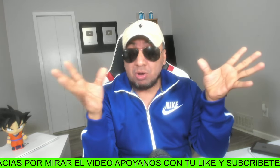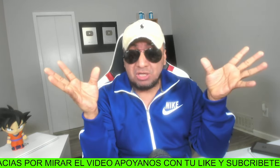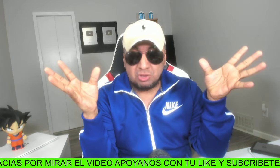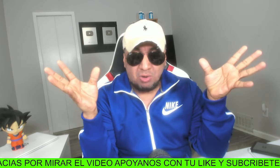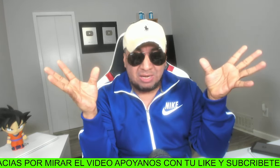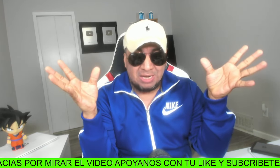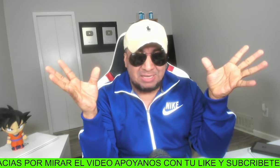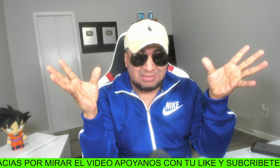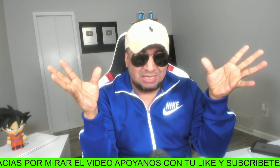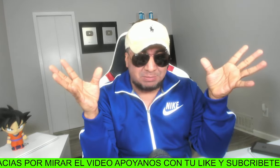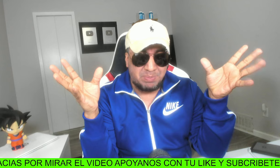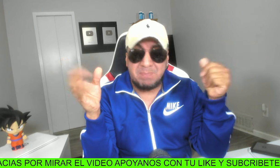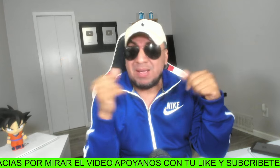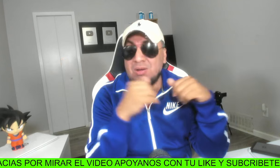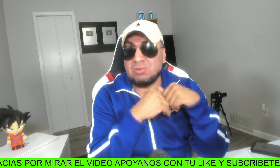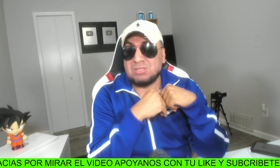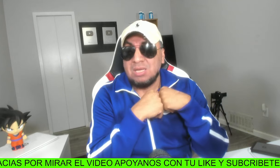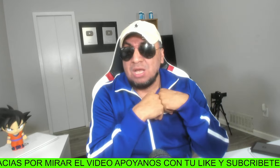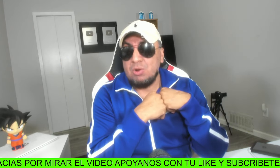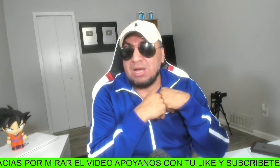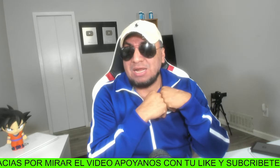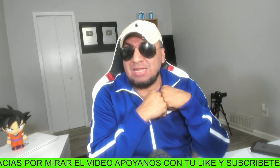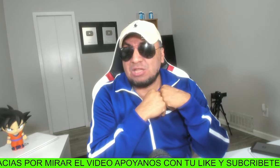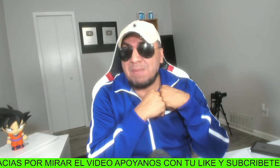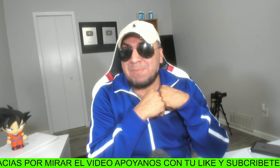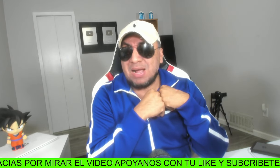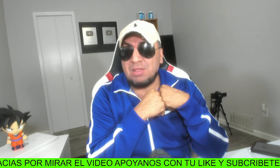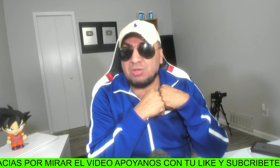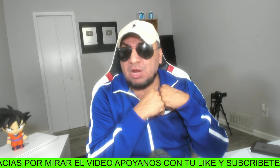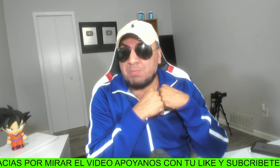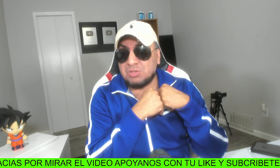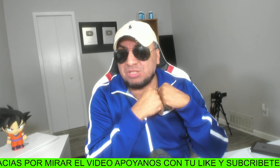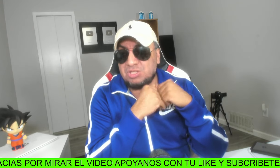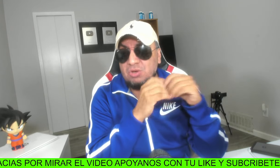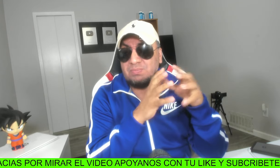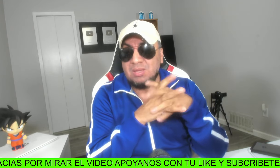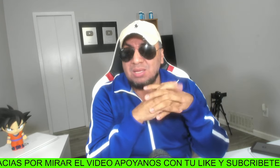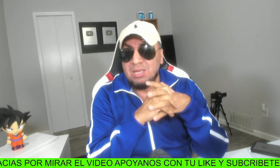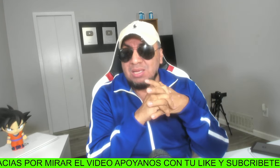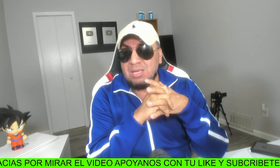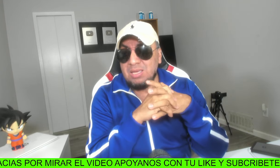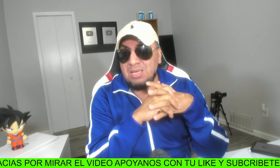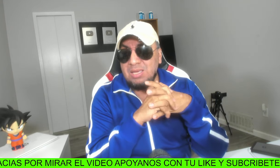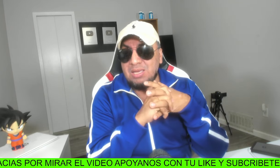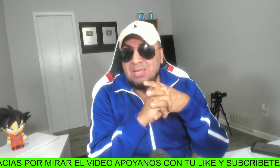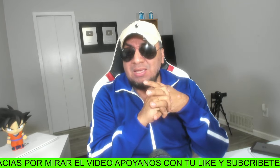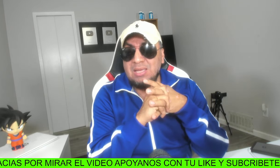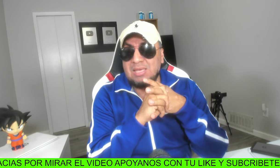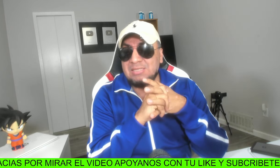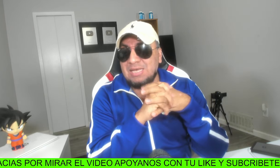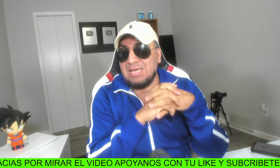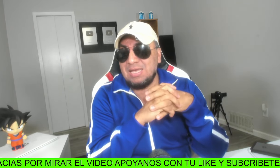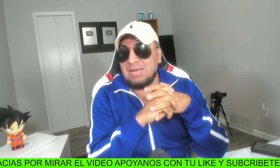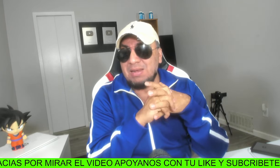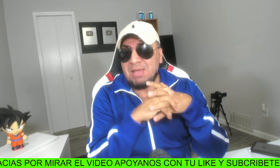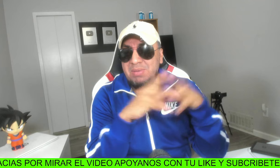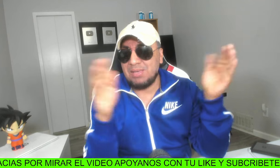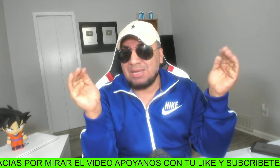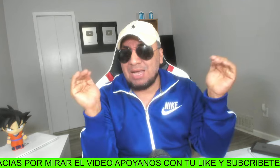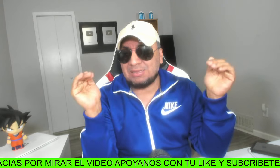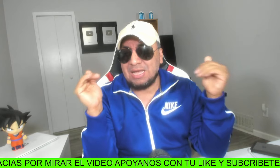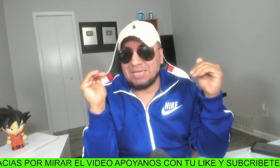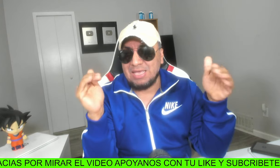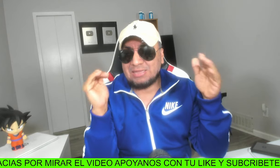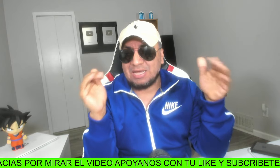o mejor dicho, los analistas prepagos, los analistas pagados de la oposición, que se la